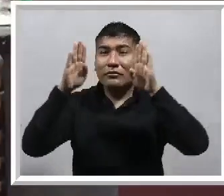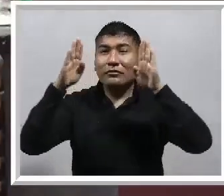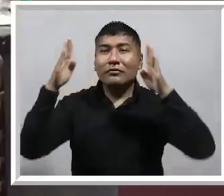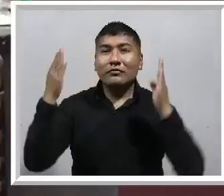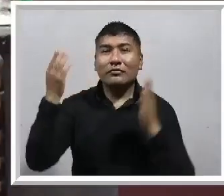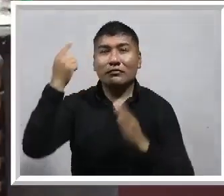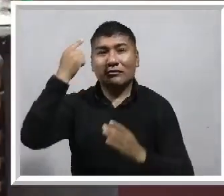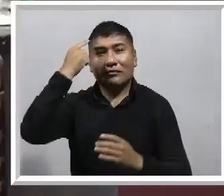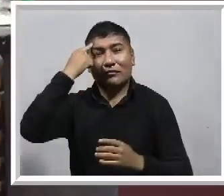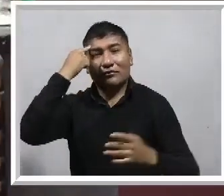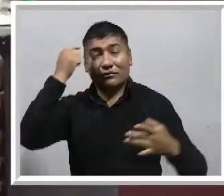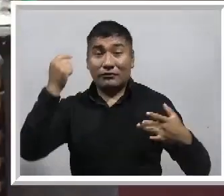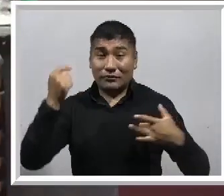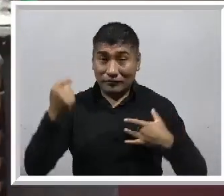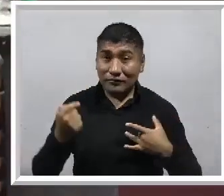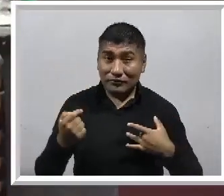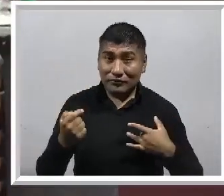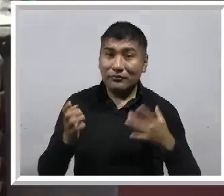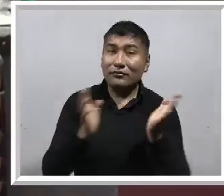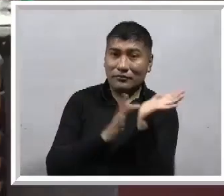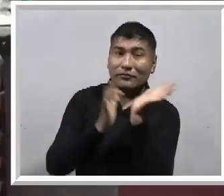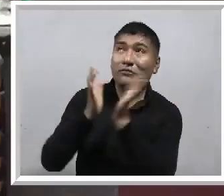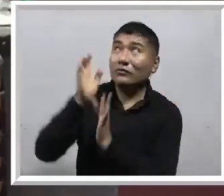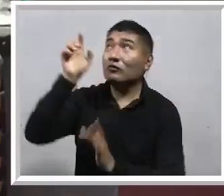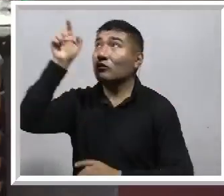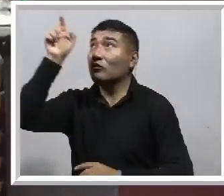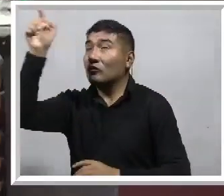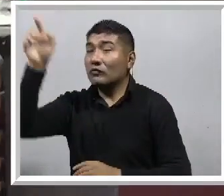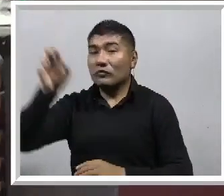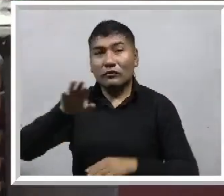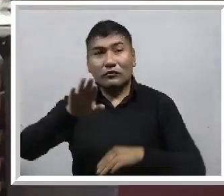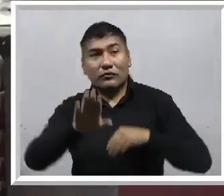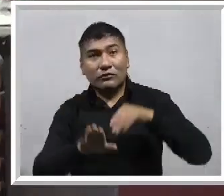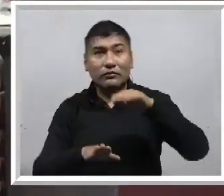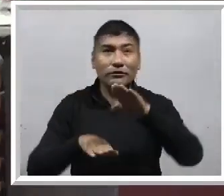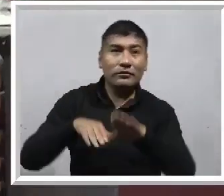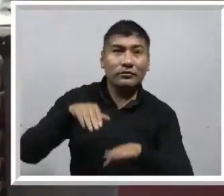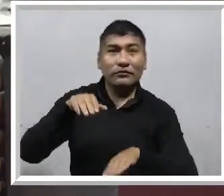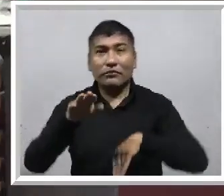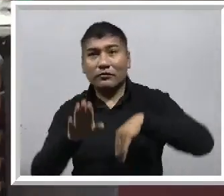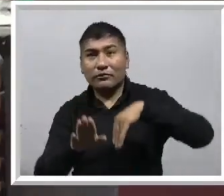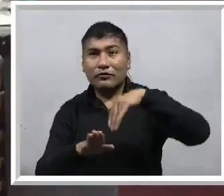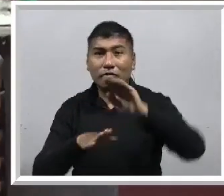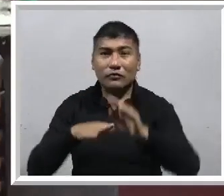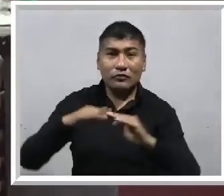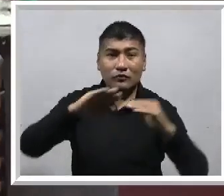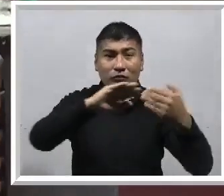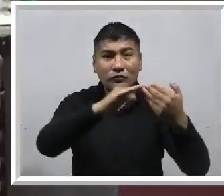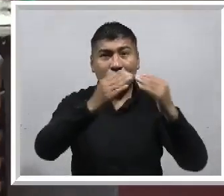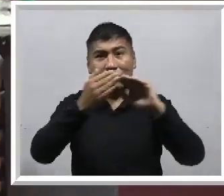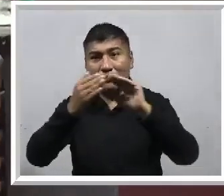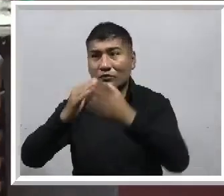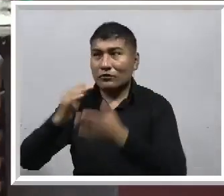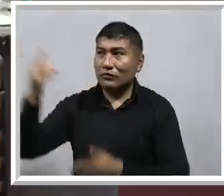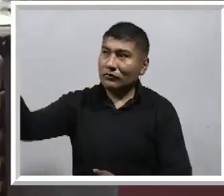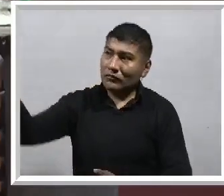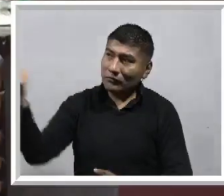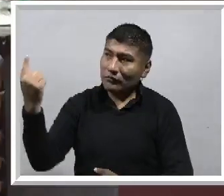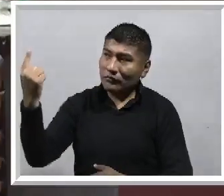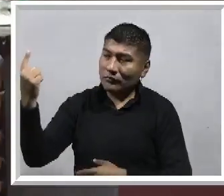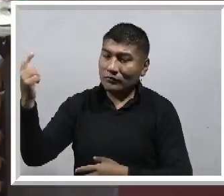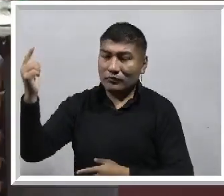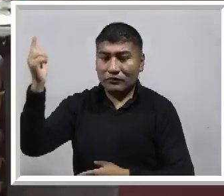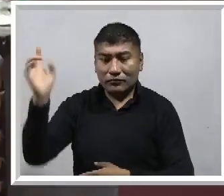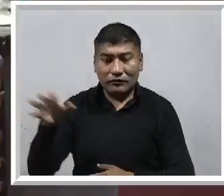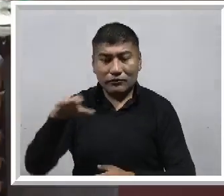Ábrete Jesús a Jesús va Caminando por la decápolis por las ciudades Qué quiere